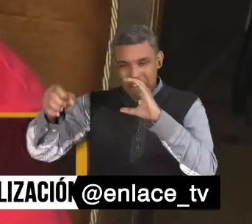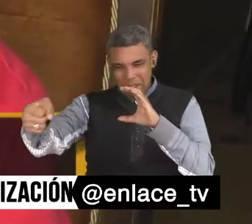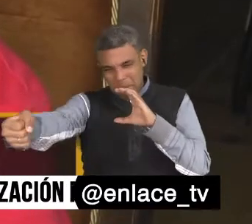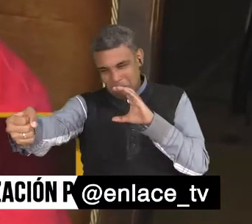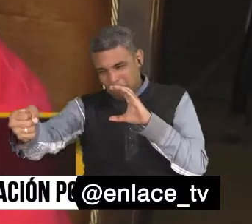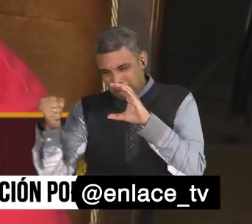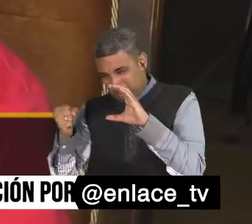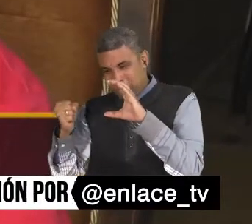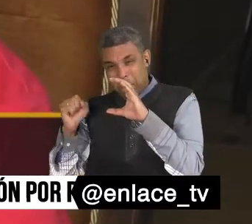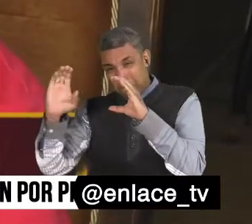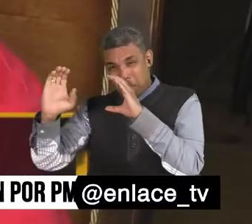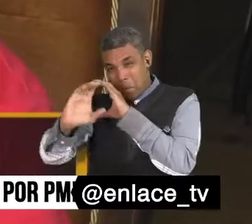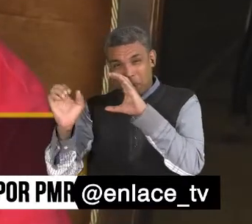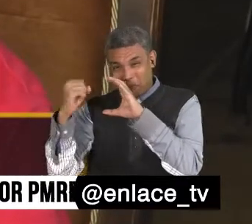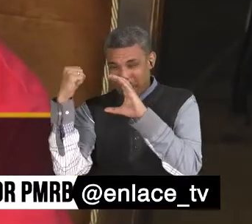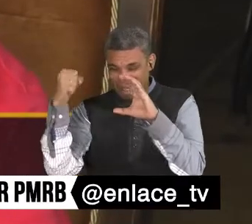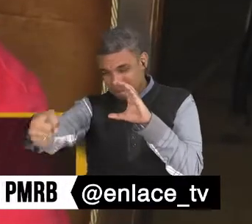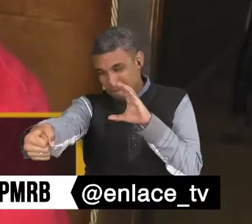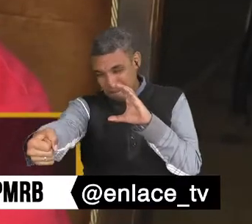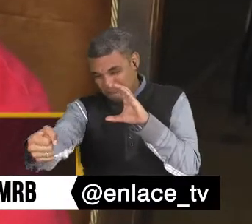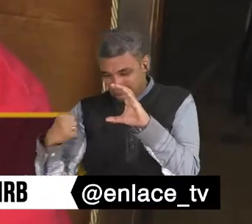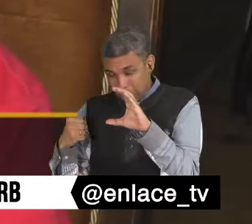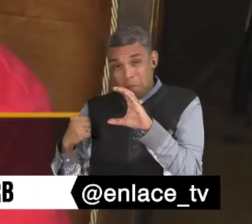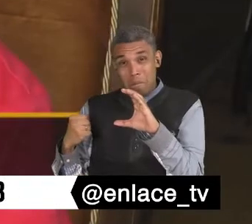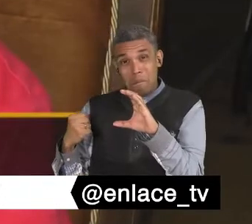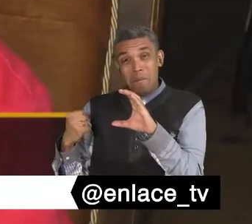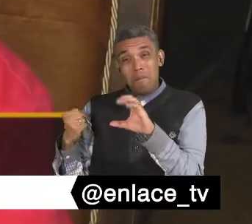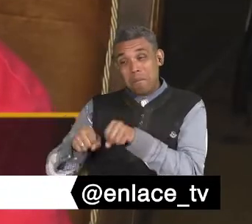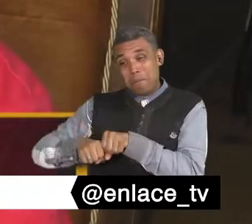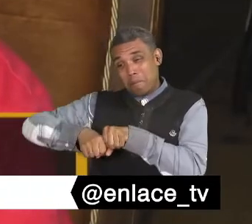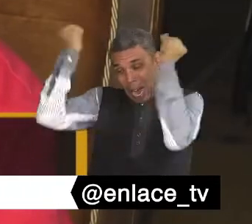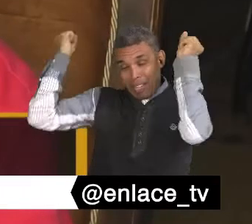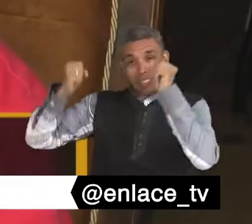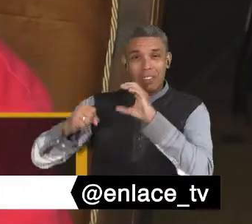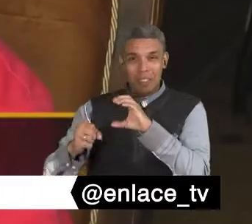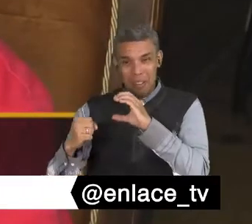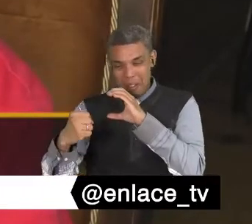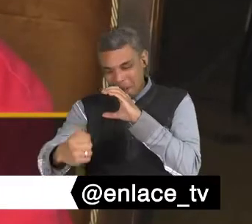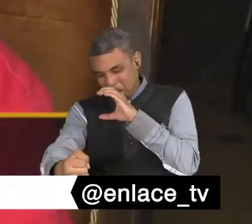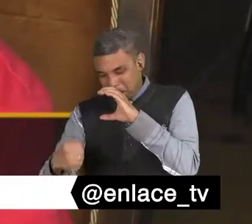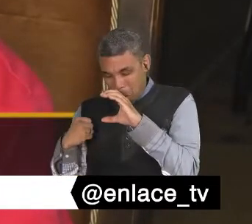culo por un lado, por encima de nosotros, de ahí del hospital. Cuando llegó